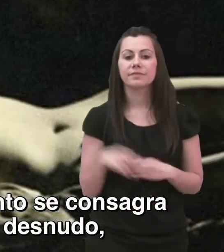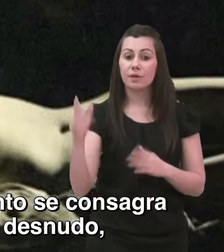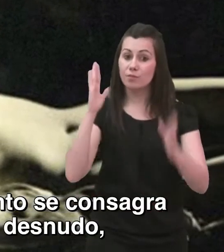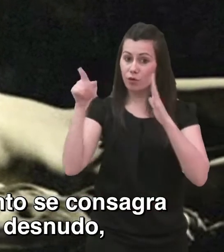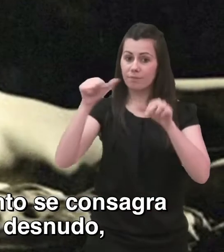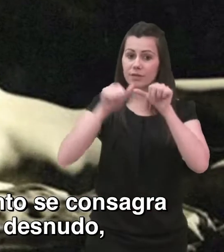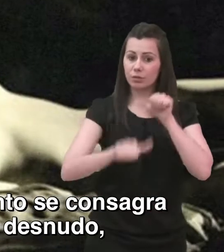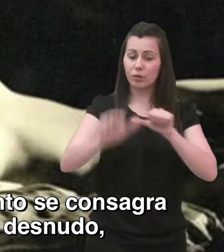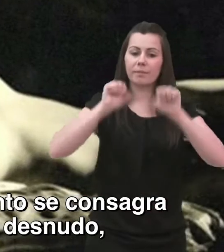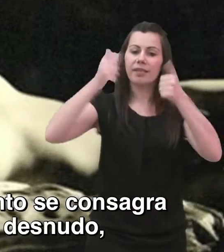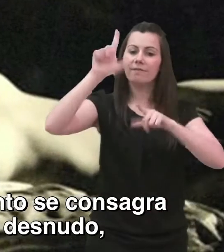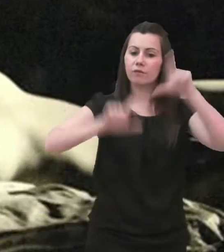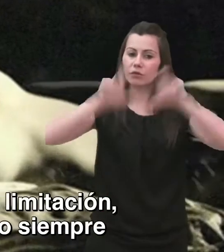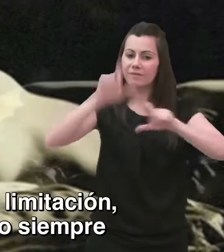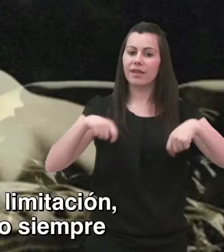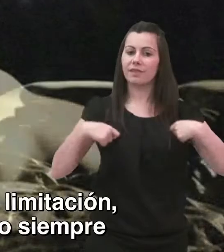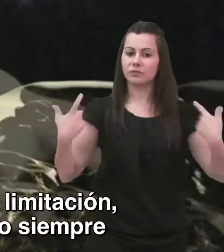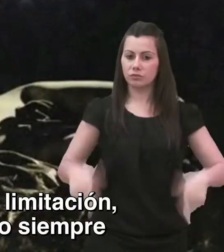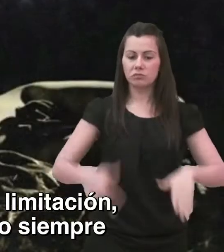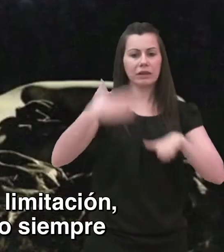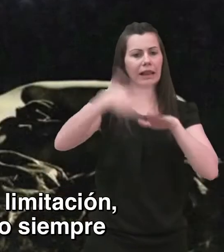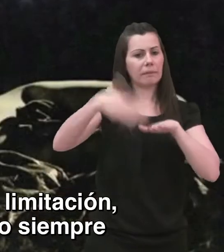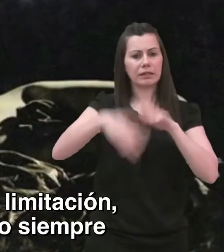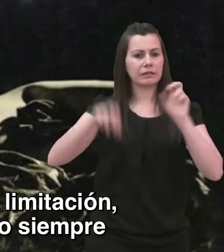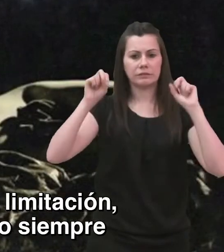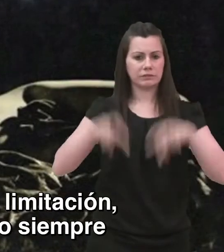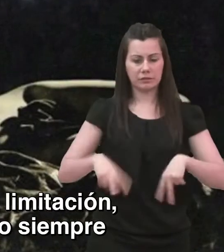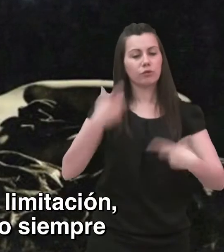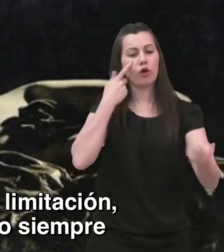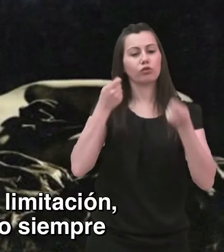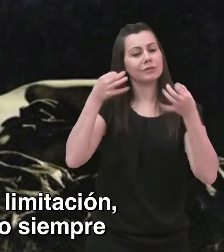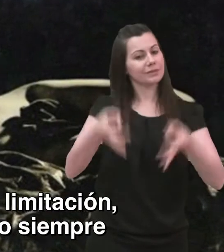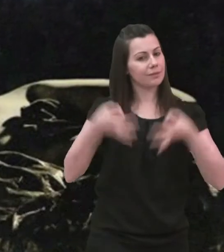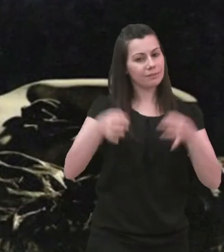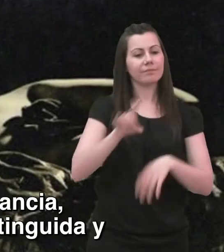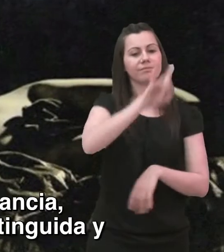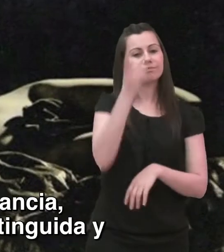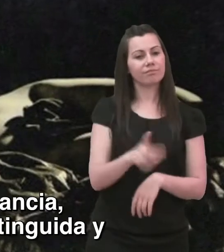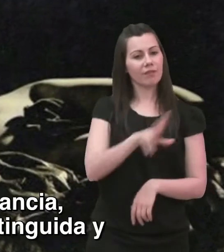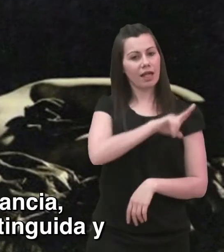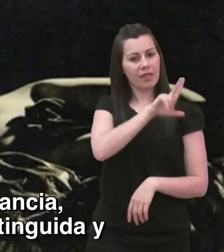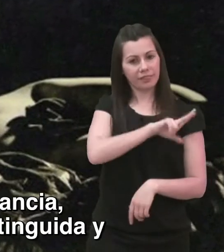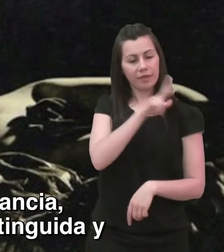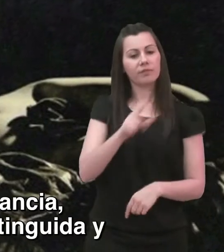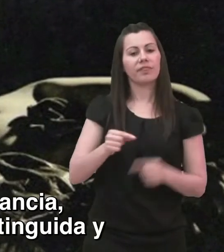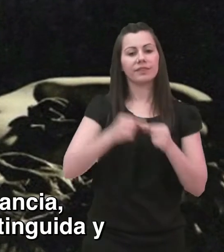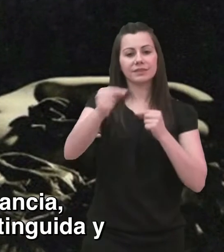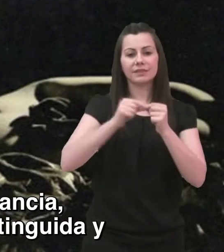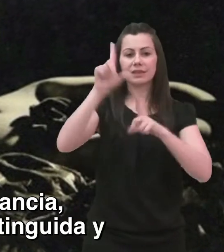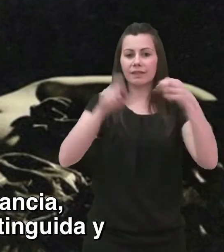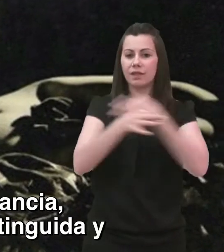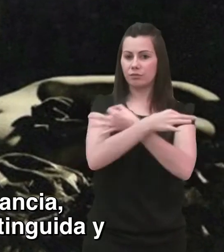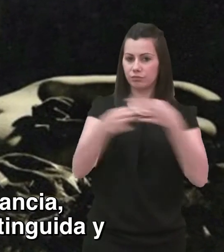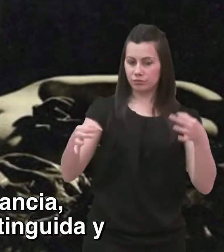se consagra la fotografía de desnudo, sin ningún tipo de limitación, pero manteniendo siempre esa sutil elegancia,